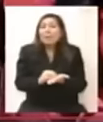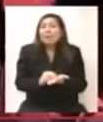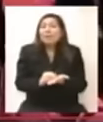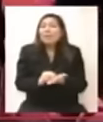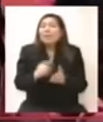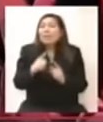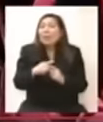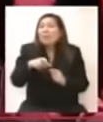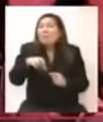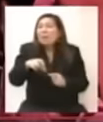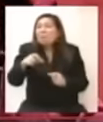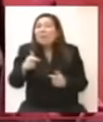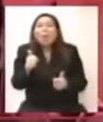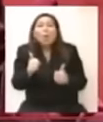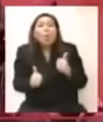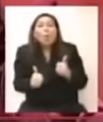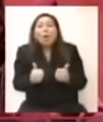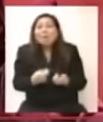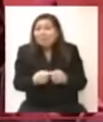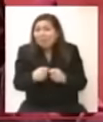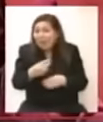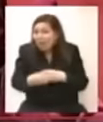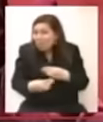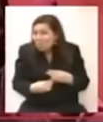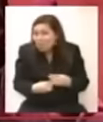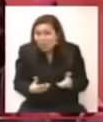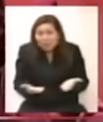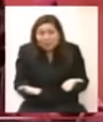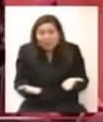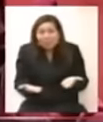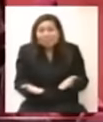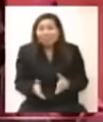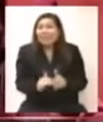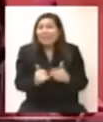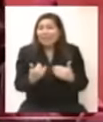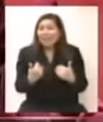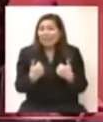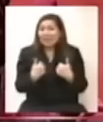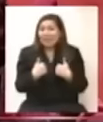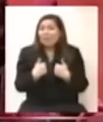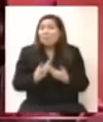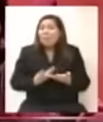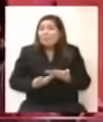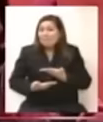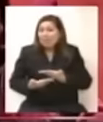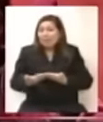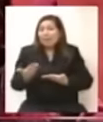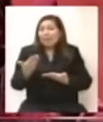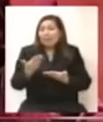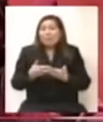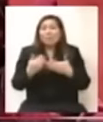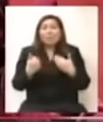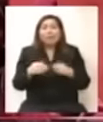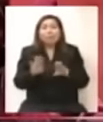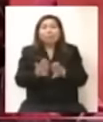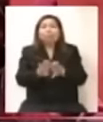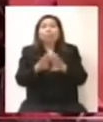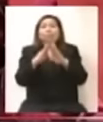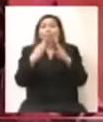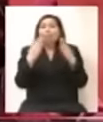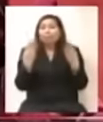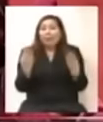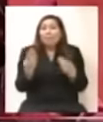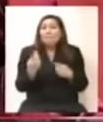tpp Cuál es la ventaja que venderle al mundo Bueno ya tenemos varios mercados que nos hemos abierto